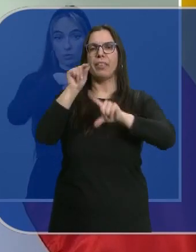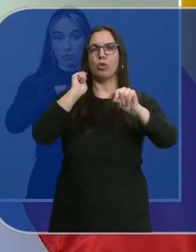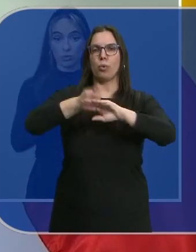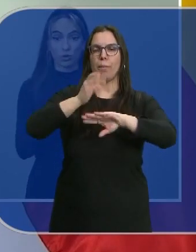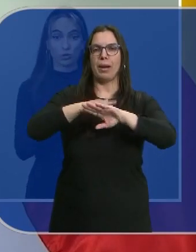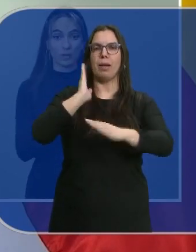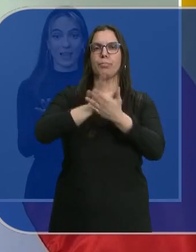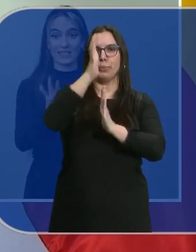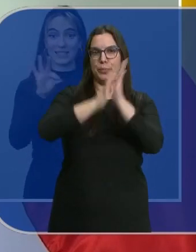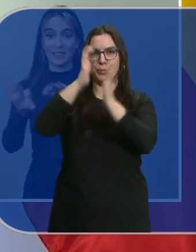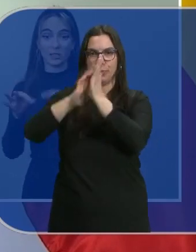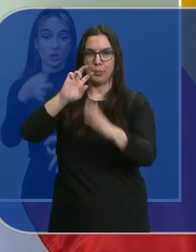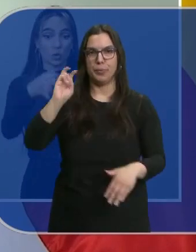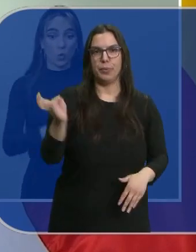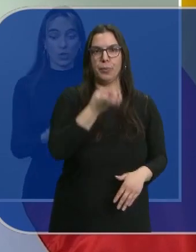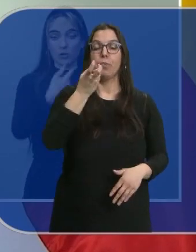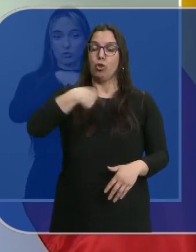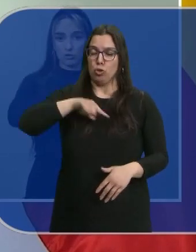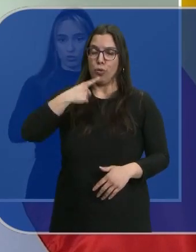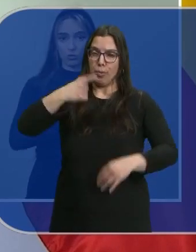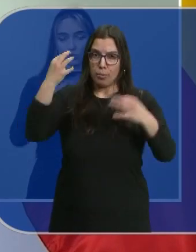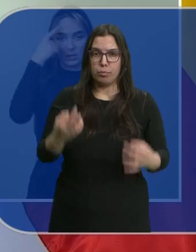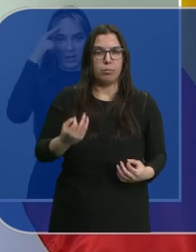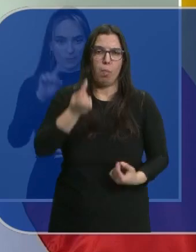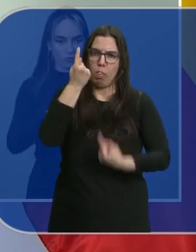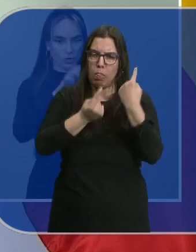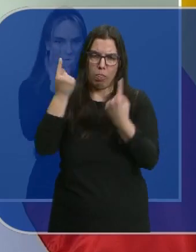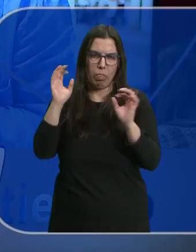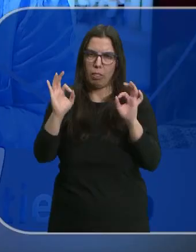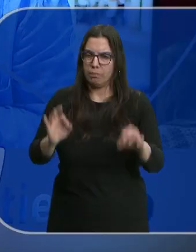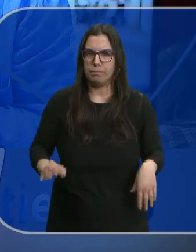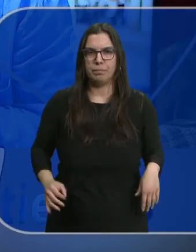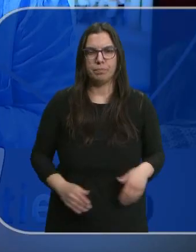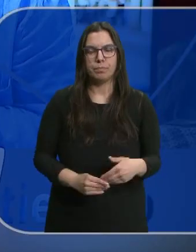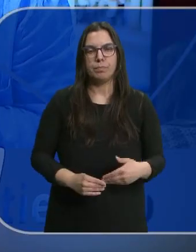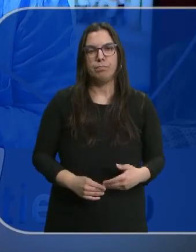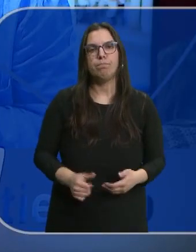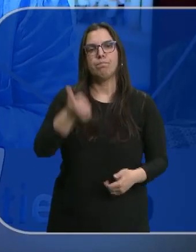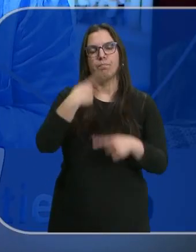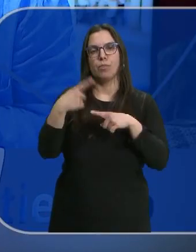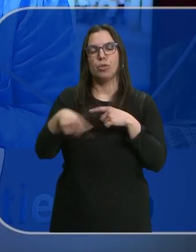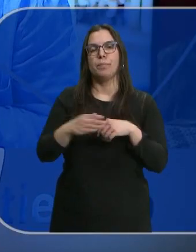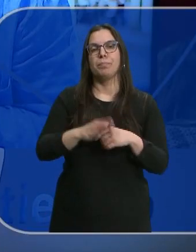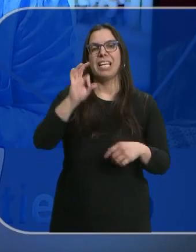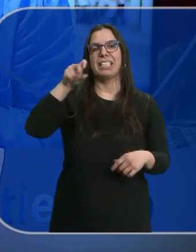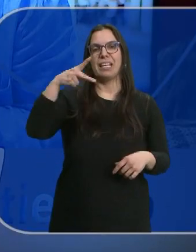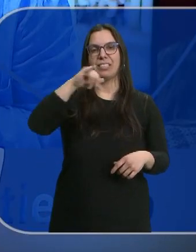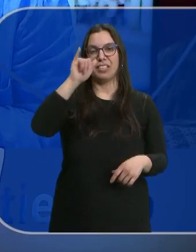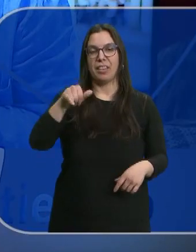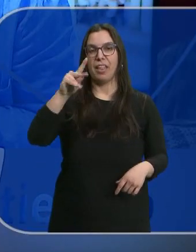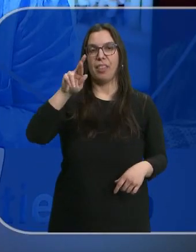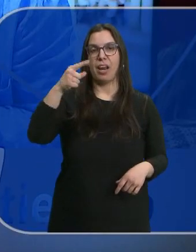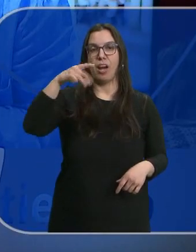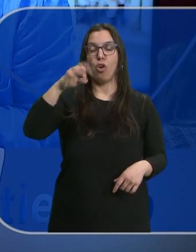judiciales de rebajas de penas que seguimos manteniendo que son una minoría. Más cosas, Fernando Sánchez Dragó reconoce que